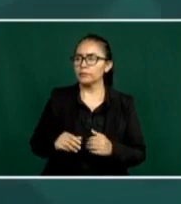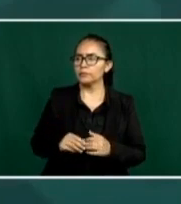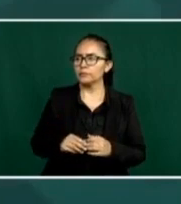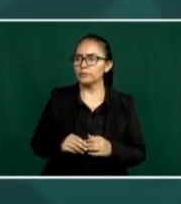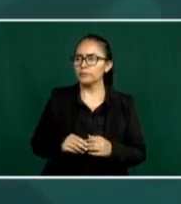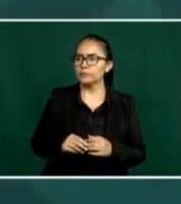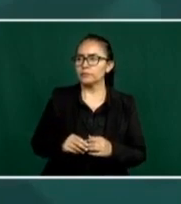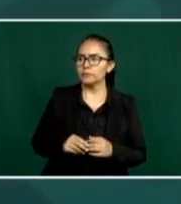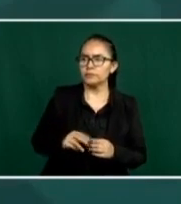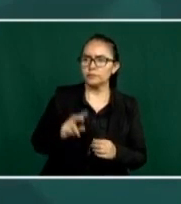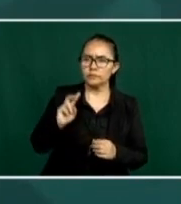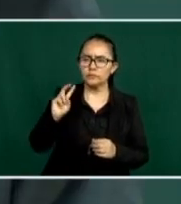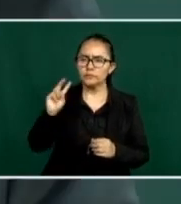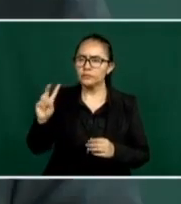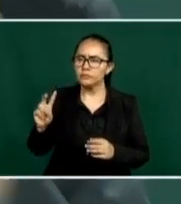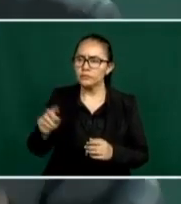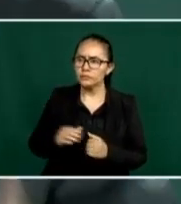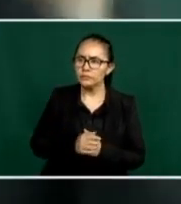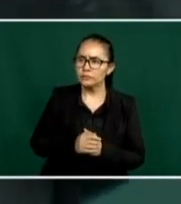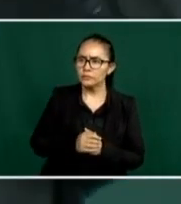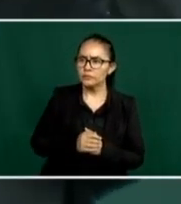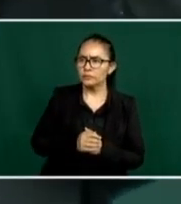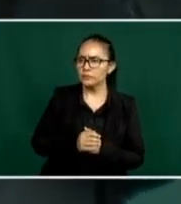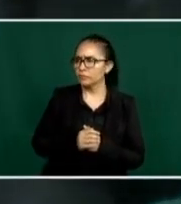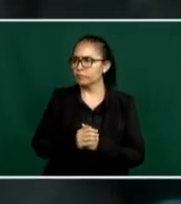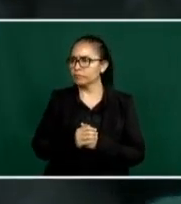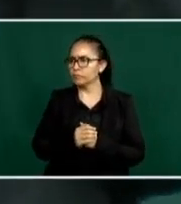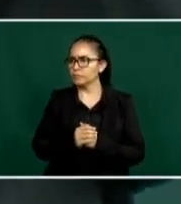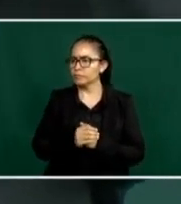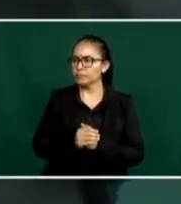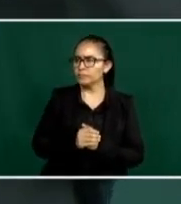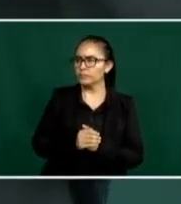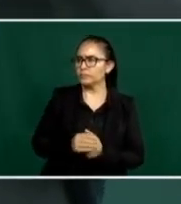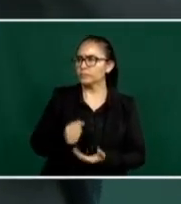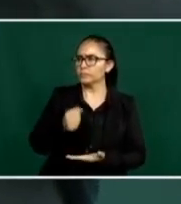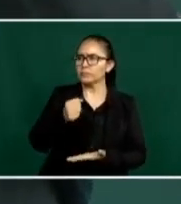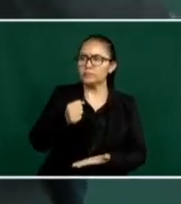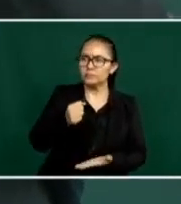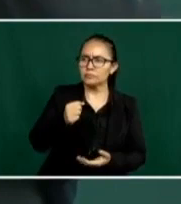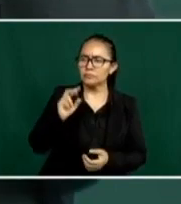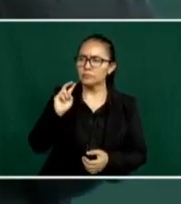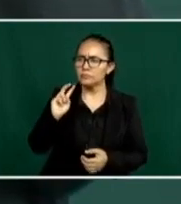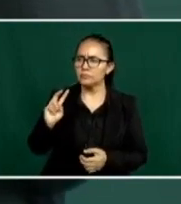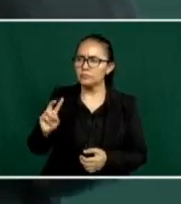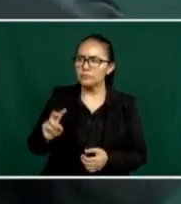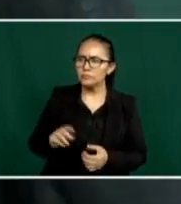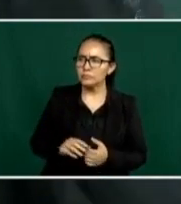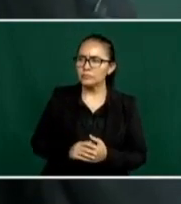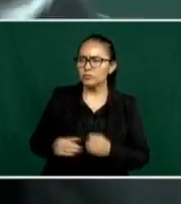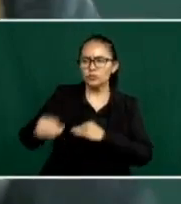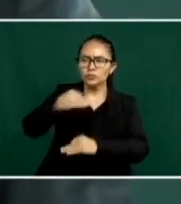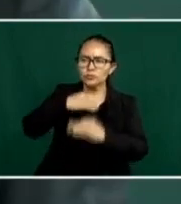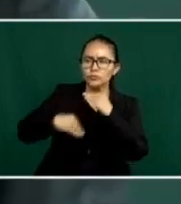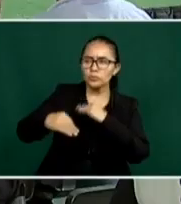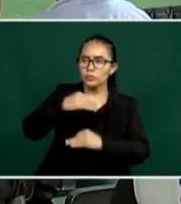la recesión. El Financiero, ya ni hablar.